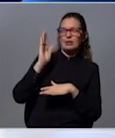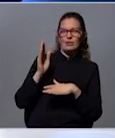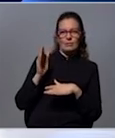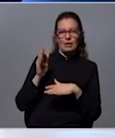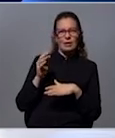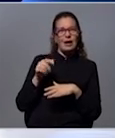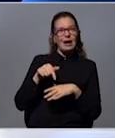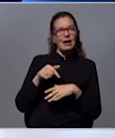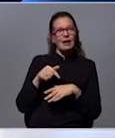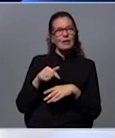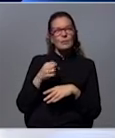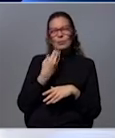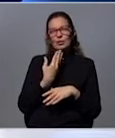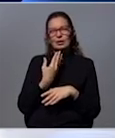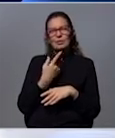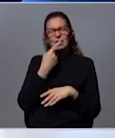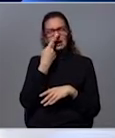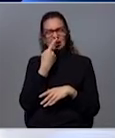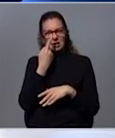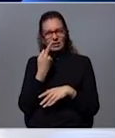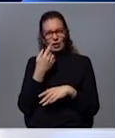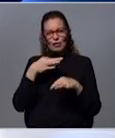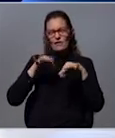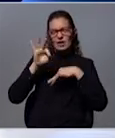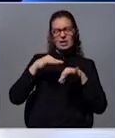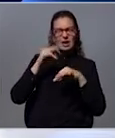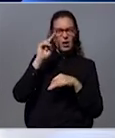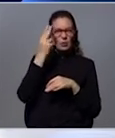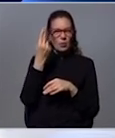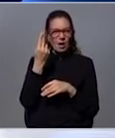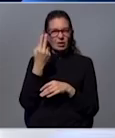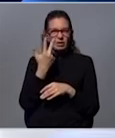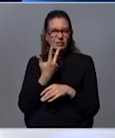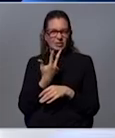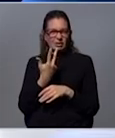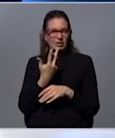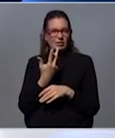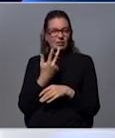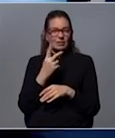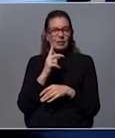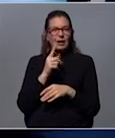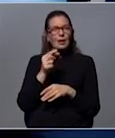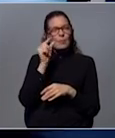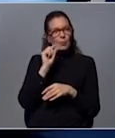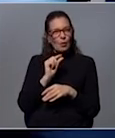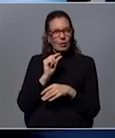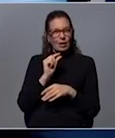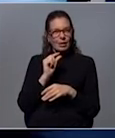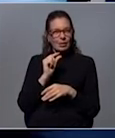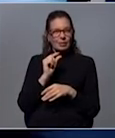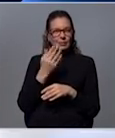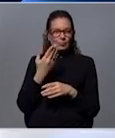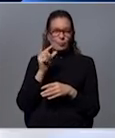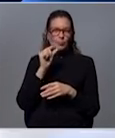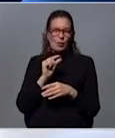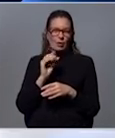consumía cocaína porque bueno a mi interés en vendernos a los uruguayos cocaína porque eran 3 gramo de cocaína se consumía poca pero se consumía pero